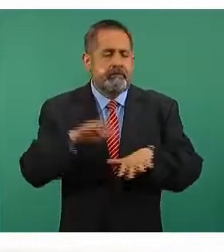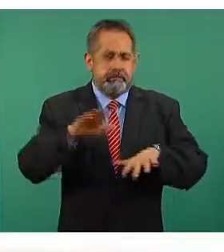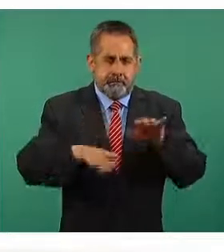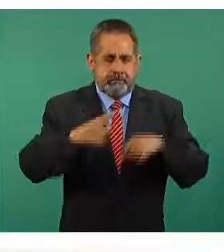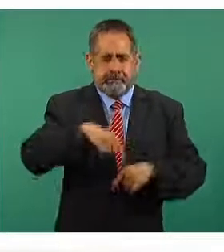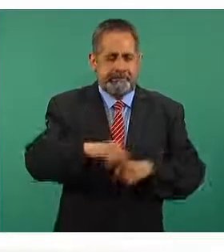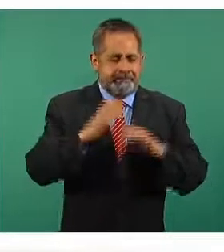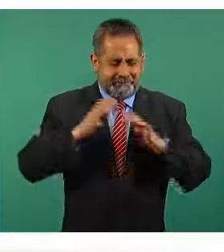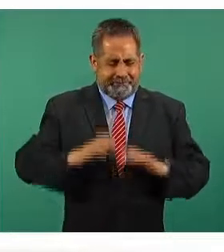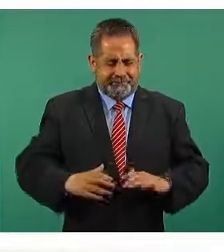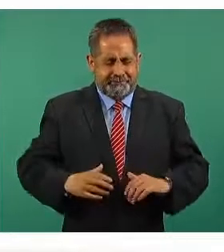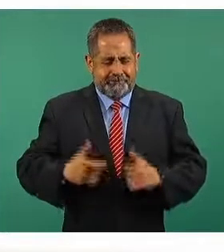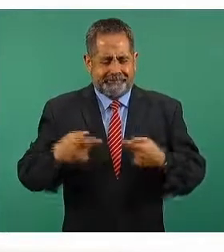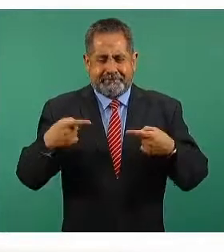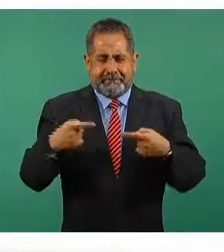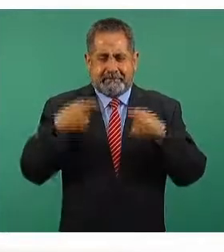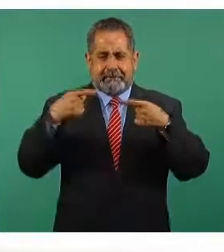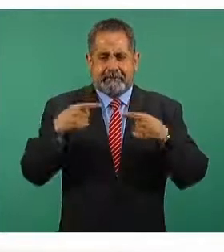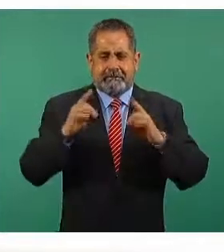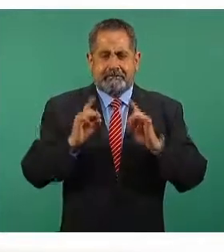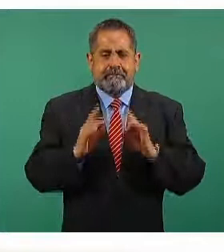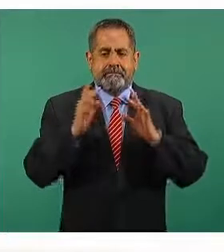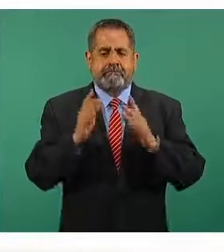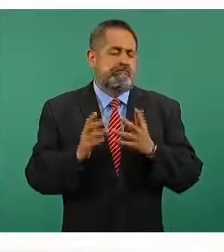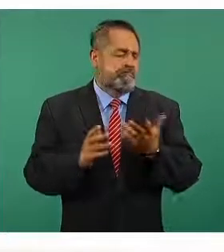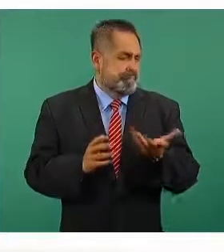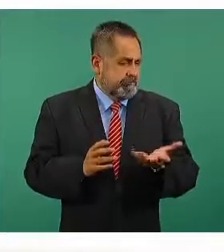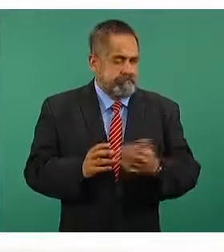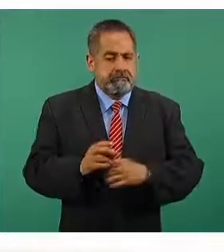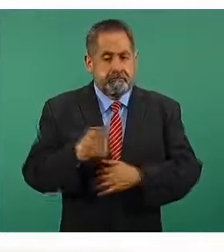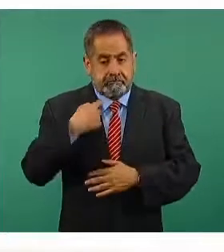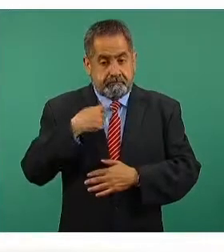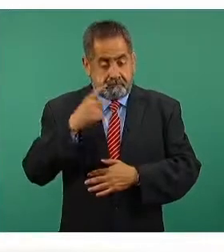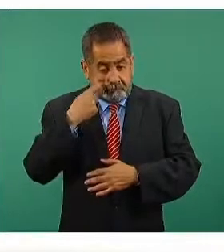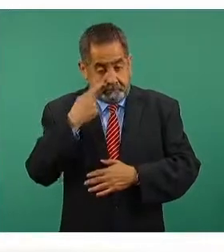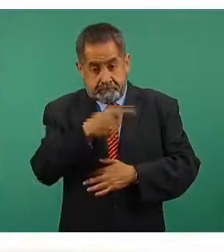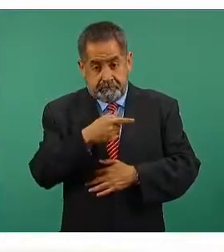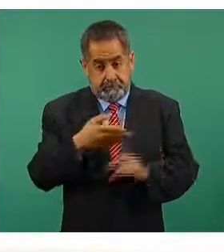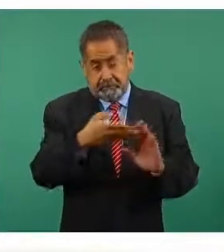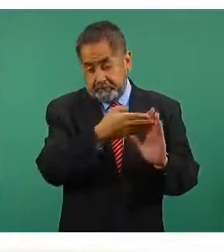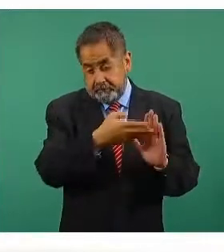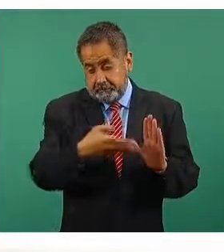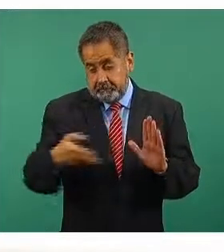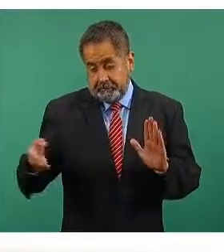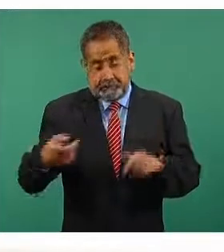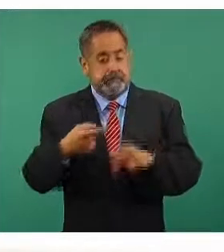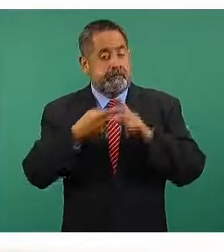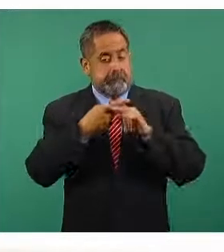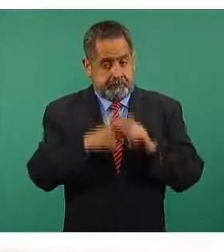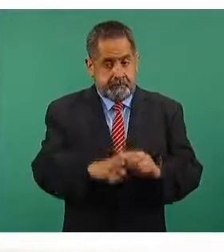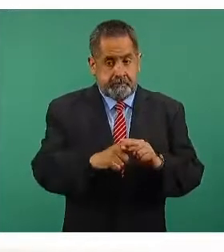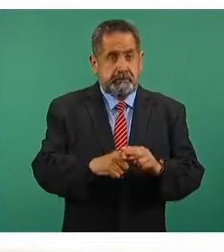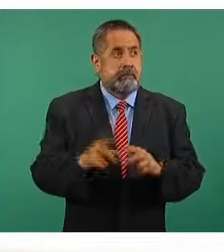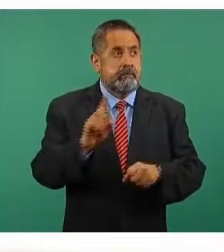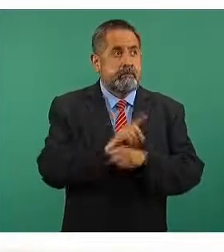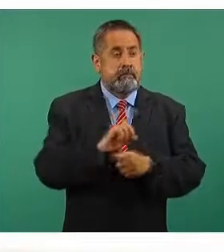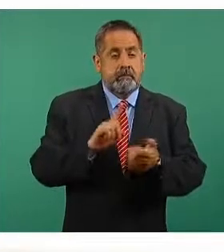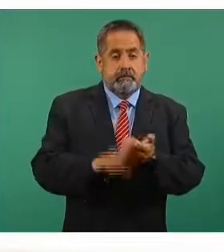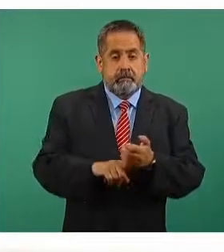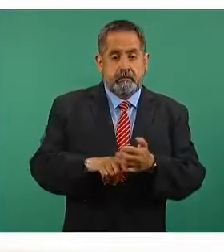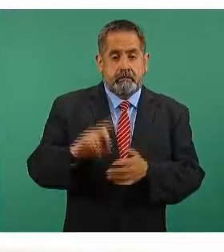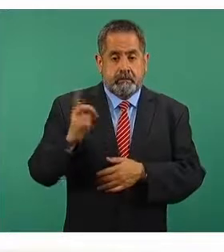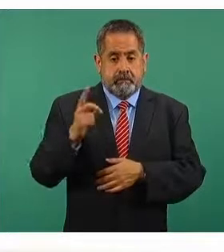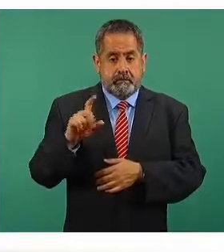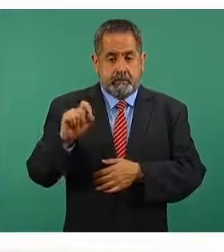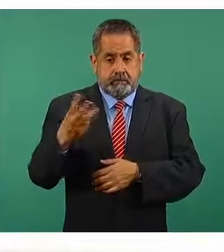humano ante las vacunas, y como hemos constatado a lo largo de todo el ciclo de vacunación que empezó el 23